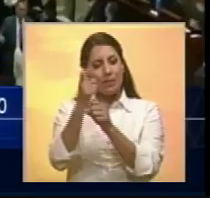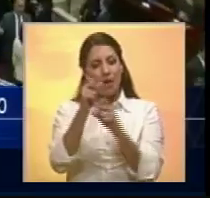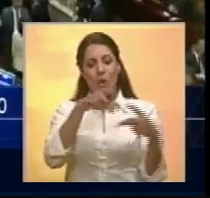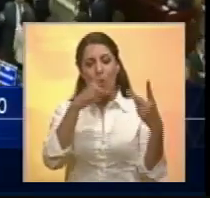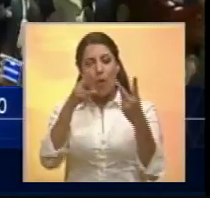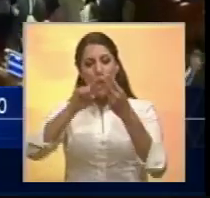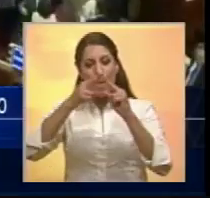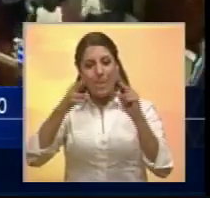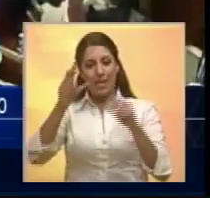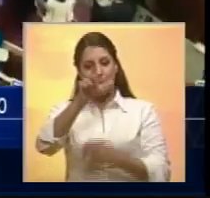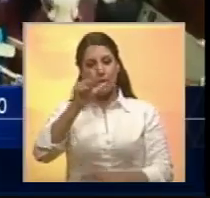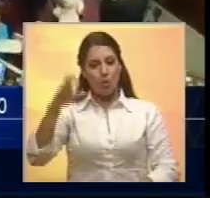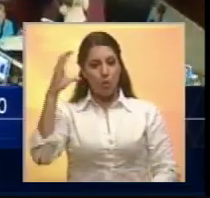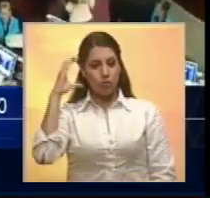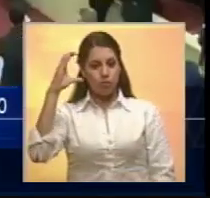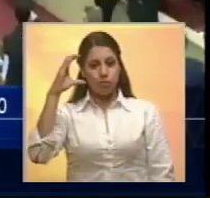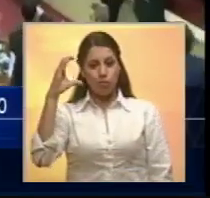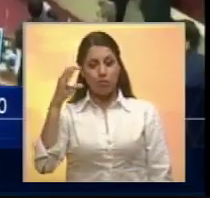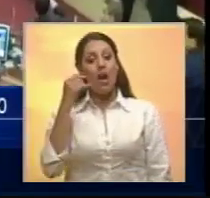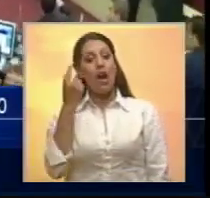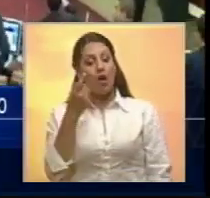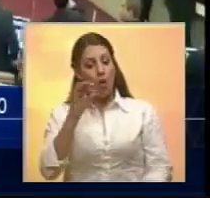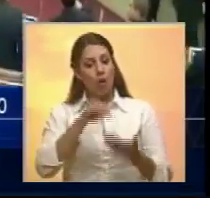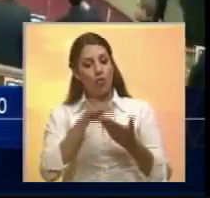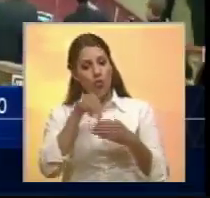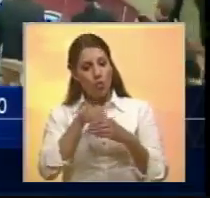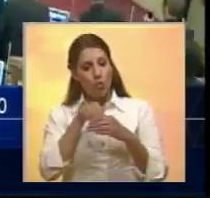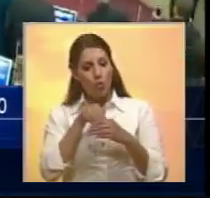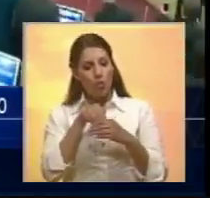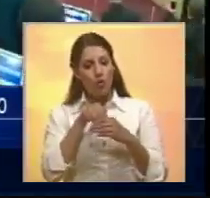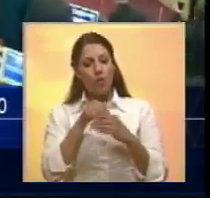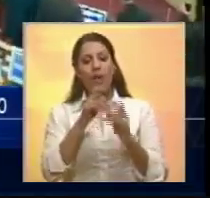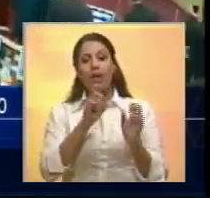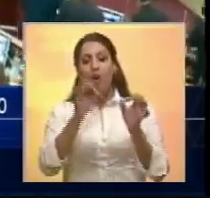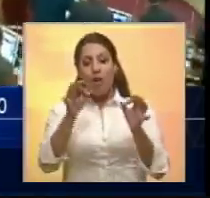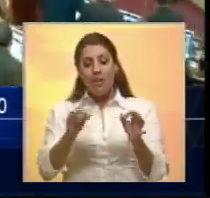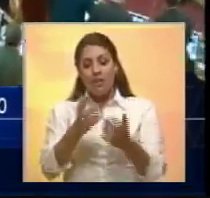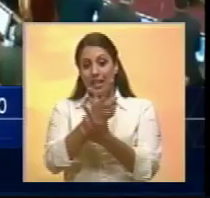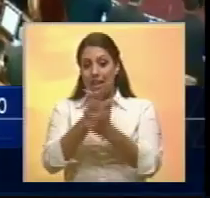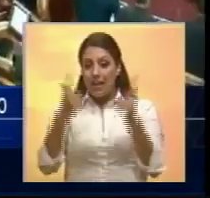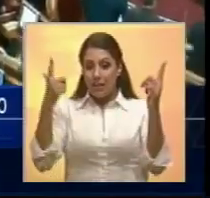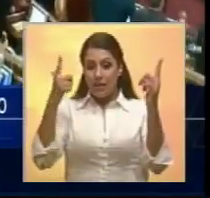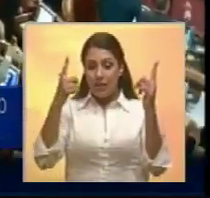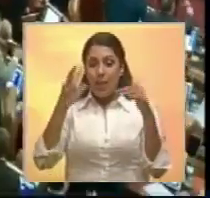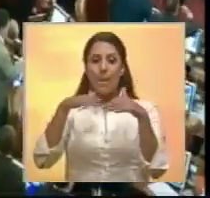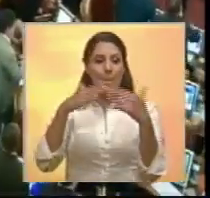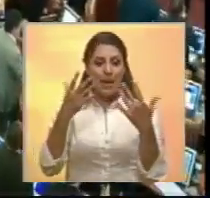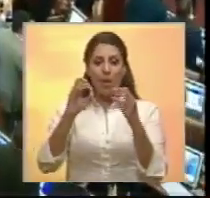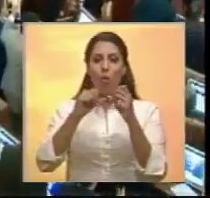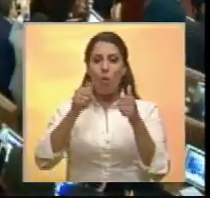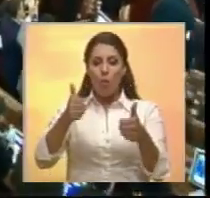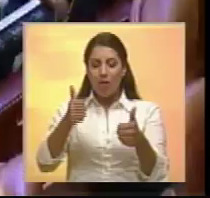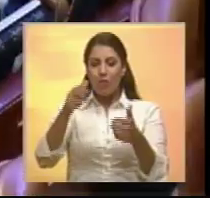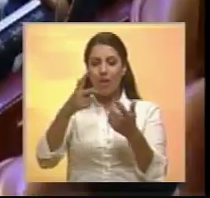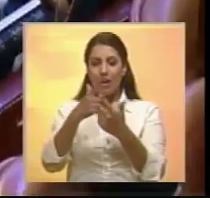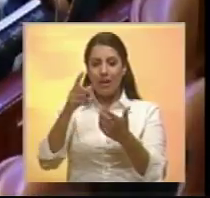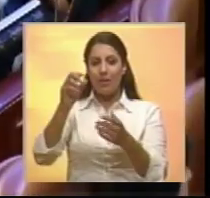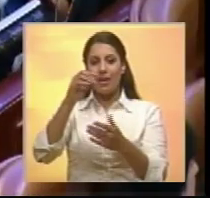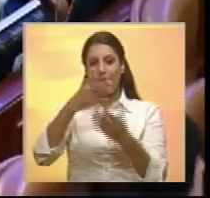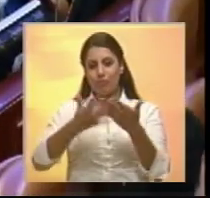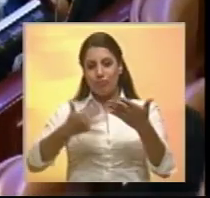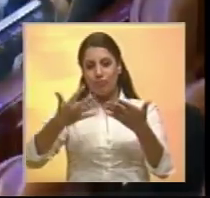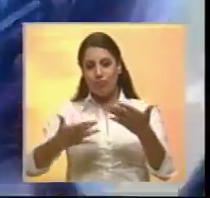de paz de los colombianos. La refrendación queda con esto el camino libre en el país para la implementación del